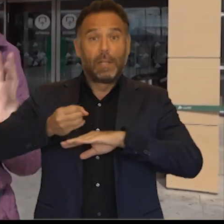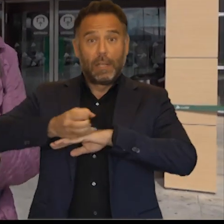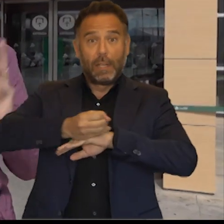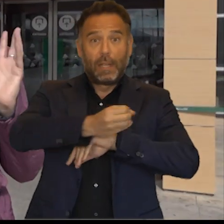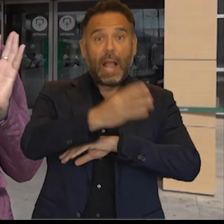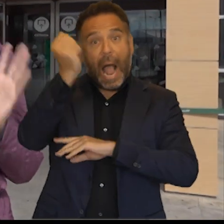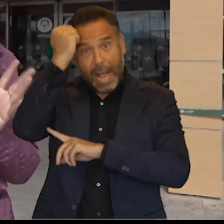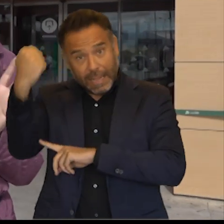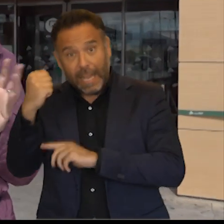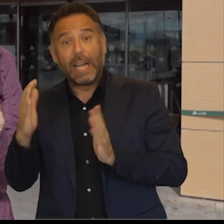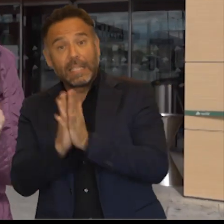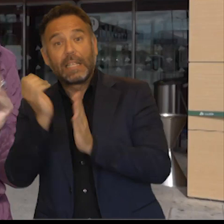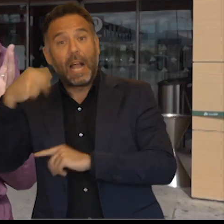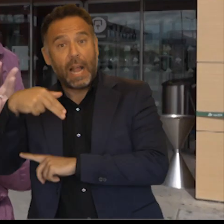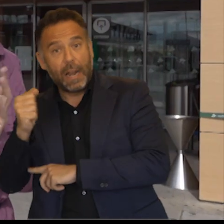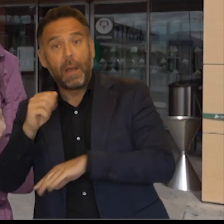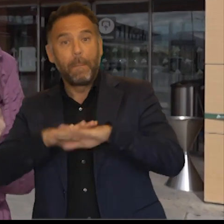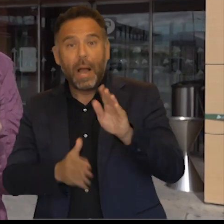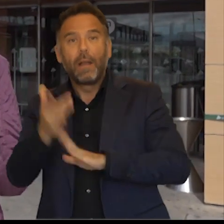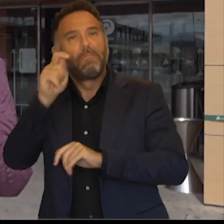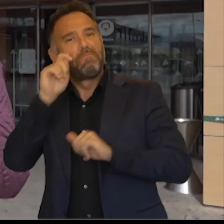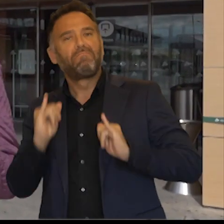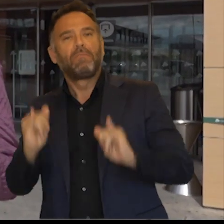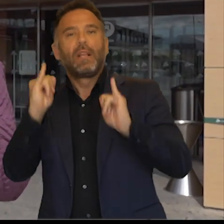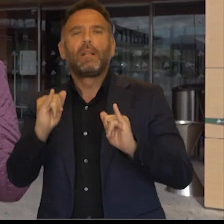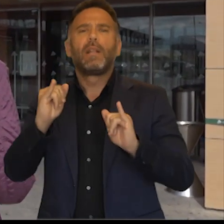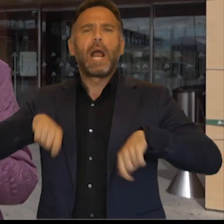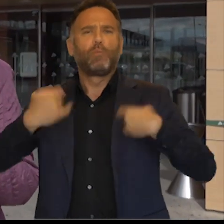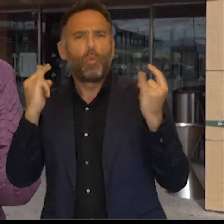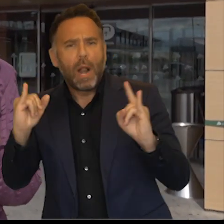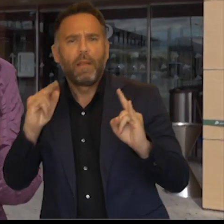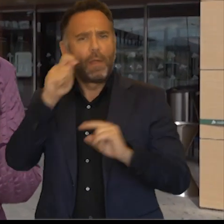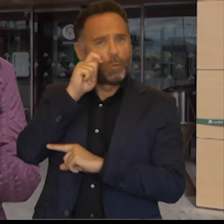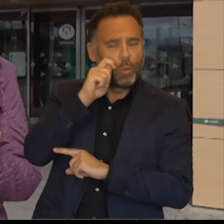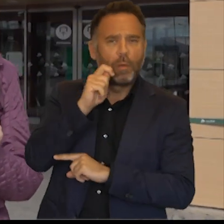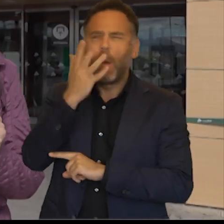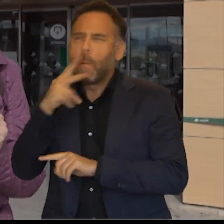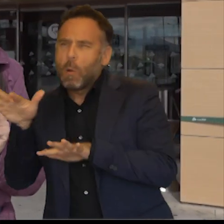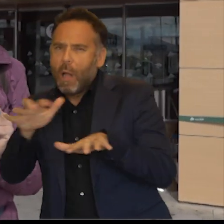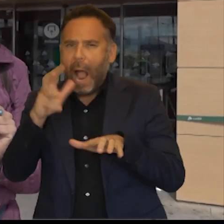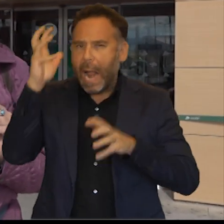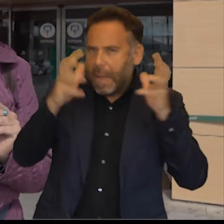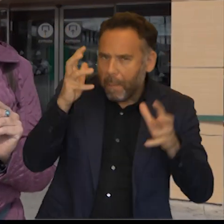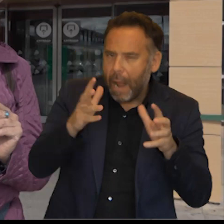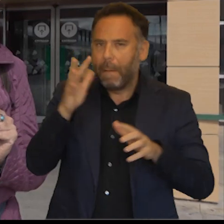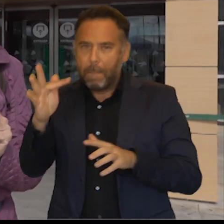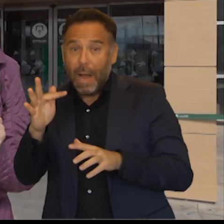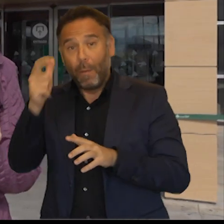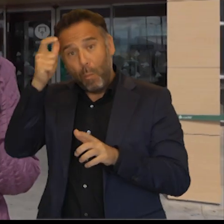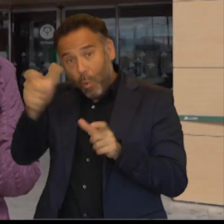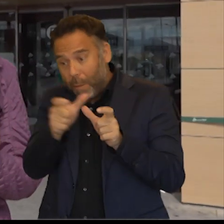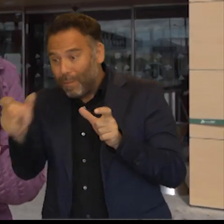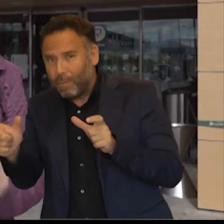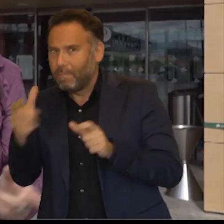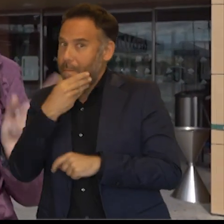pasar un día de ecoturismo, conociendo la fauna singular del municipio, además del pueblecito encantador de